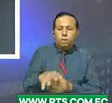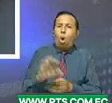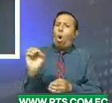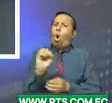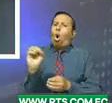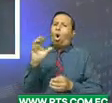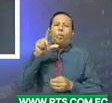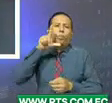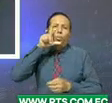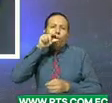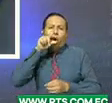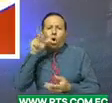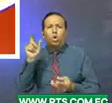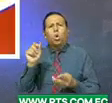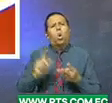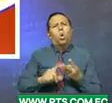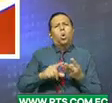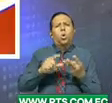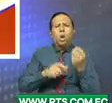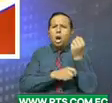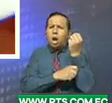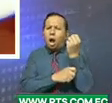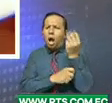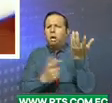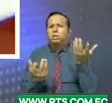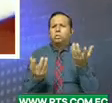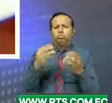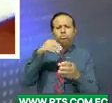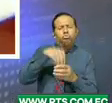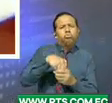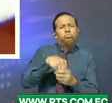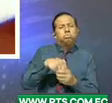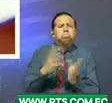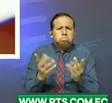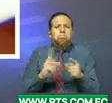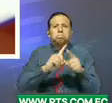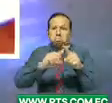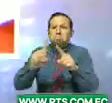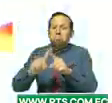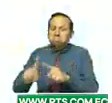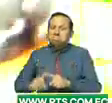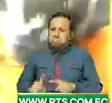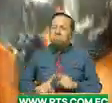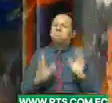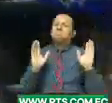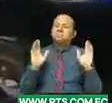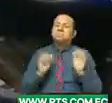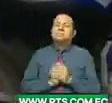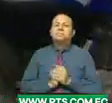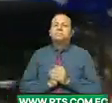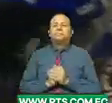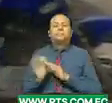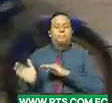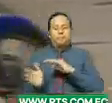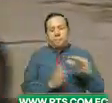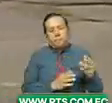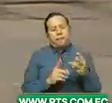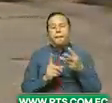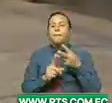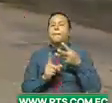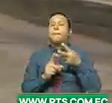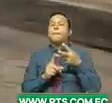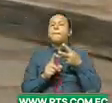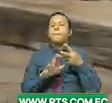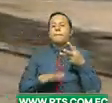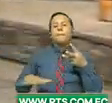o carne de res desmechada dentro de un corviche también con el verde, con su sazón y el maní. Y finalizamos nuestra visita en el